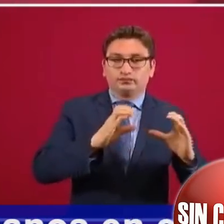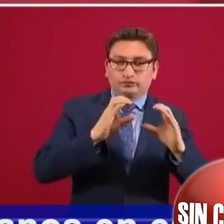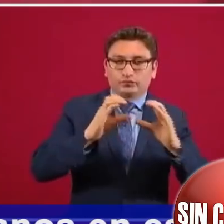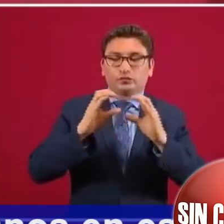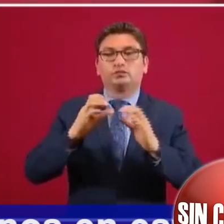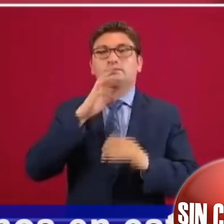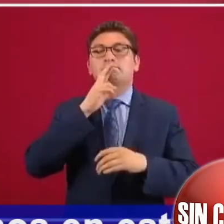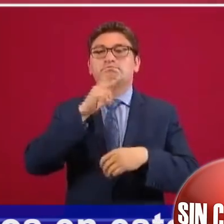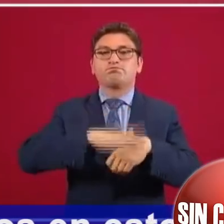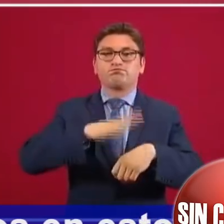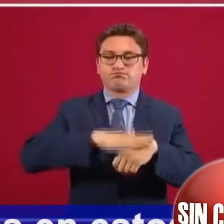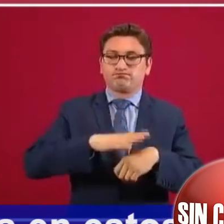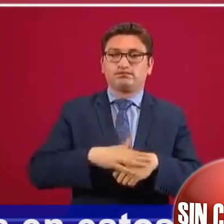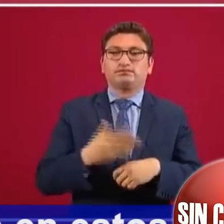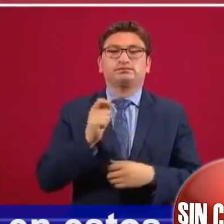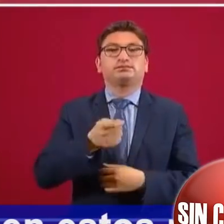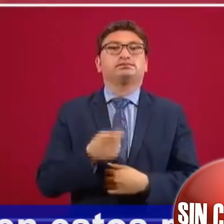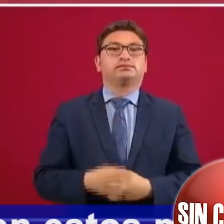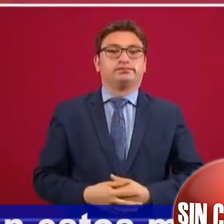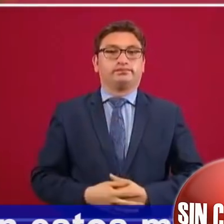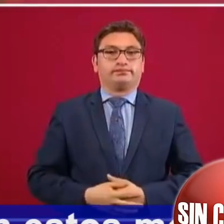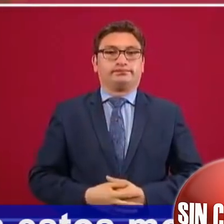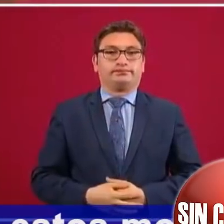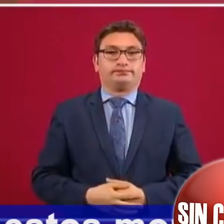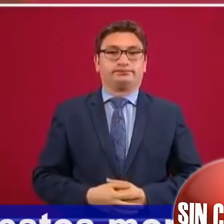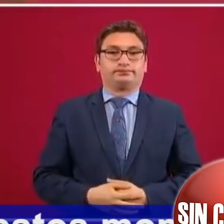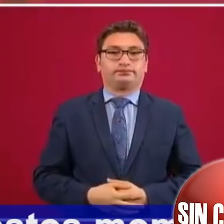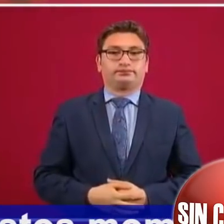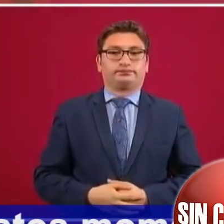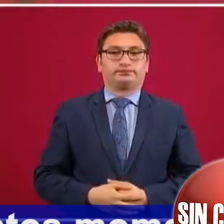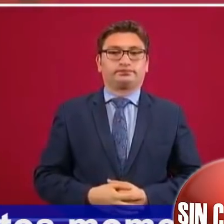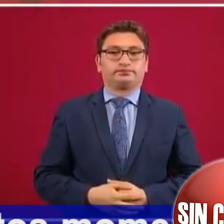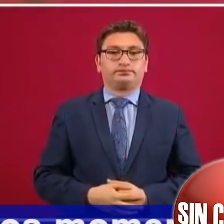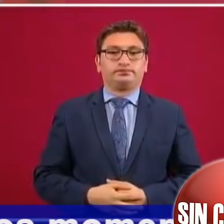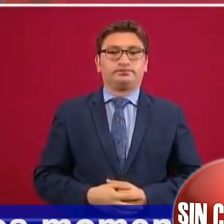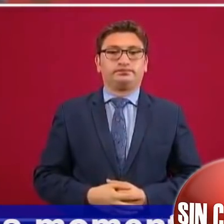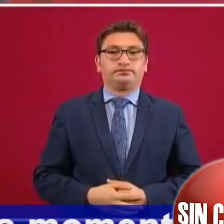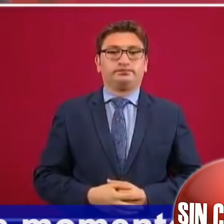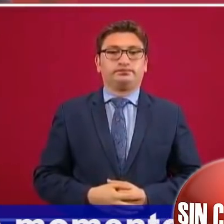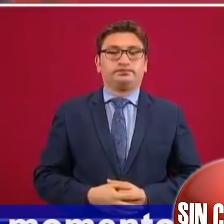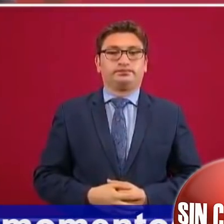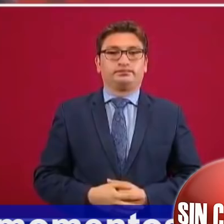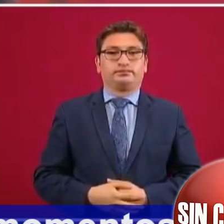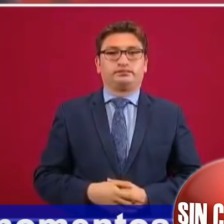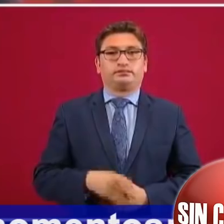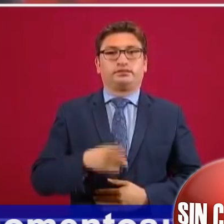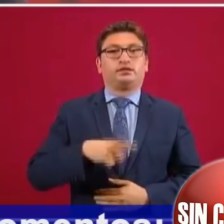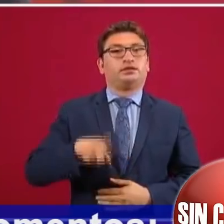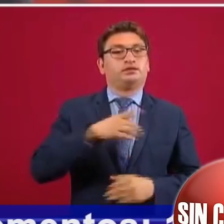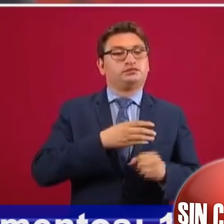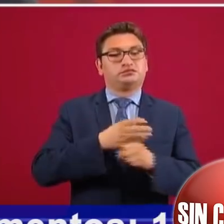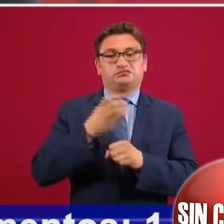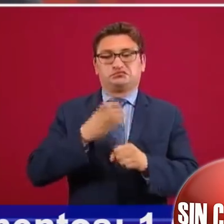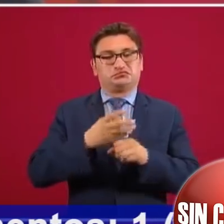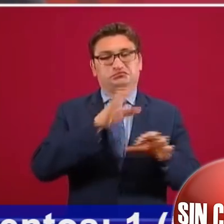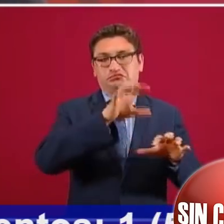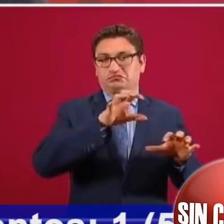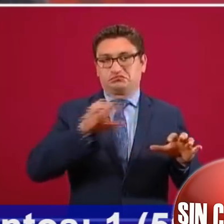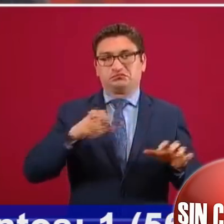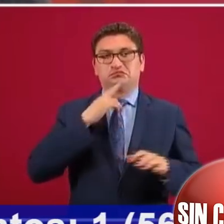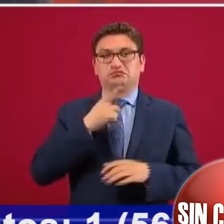recomendación es el que se aplique la política de austeridad republicana,